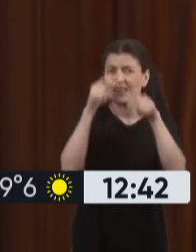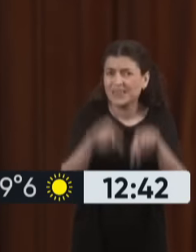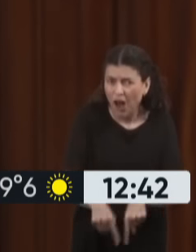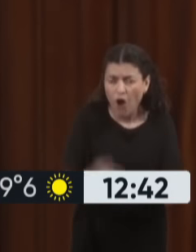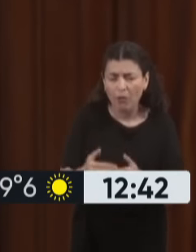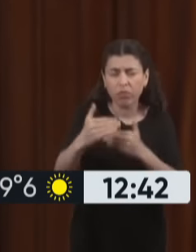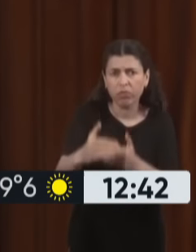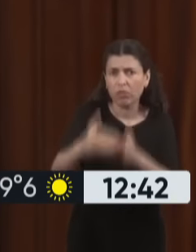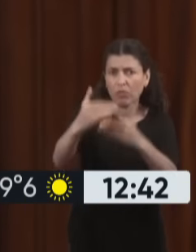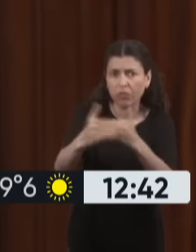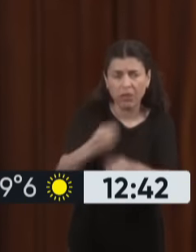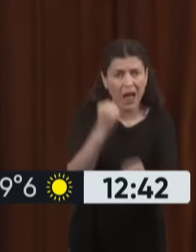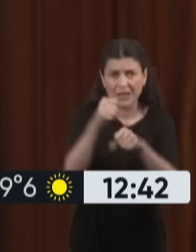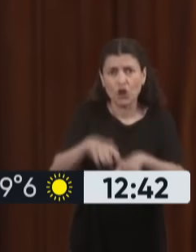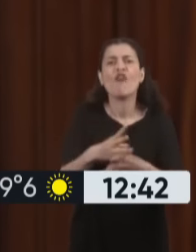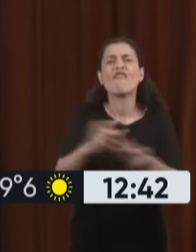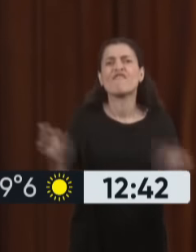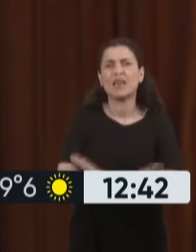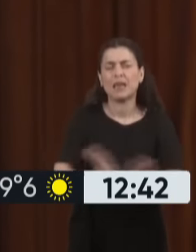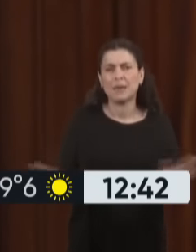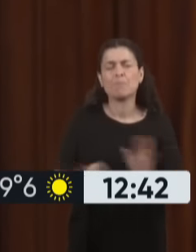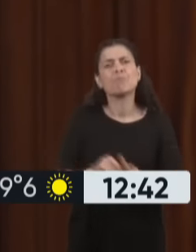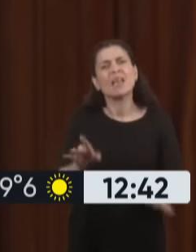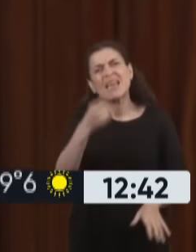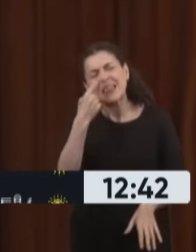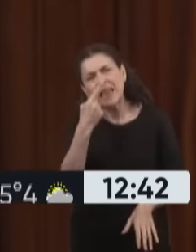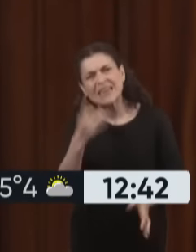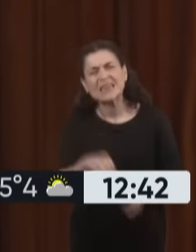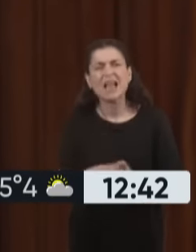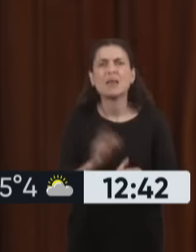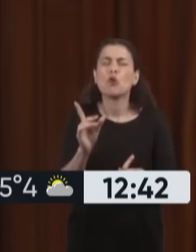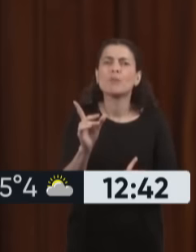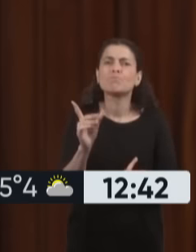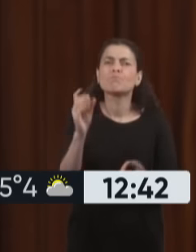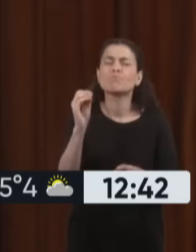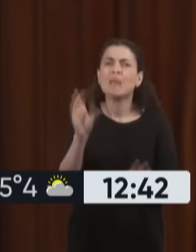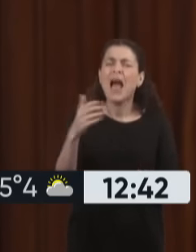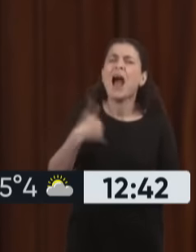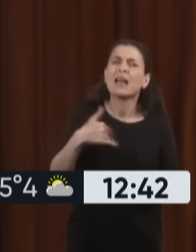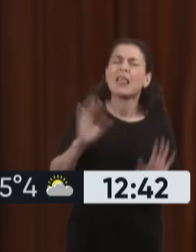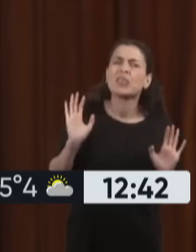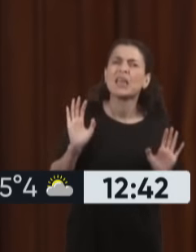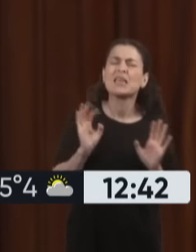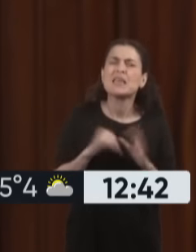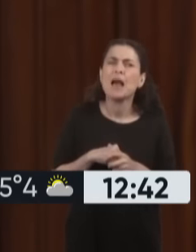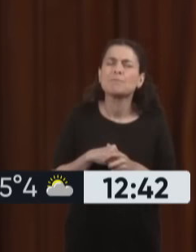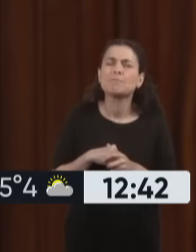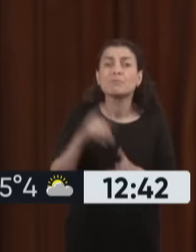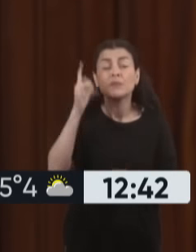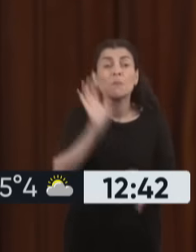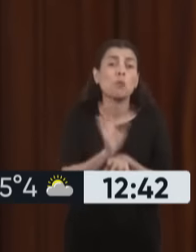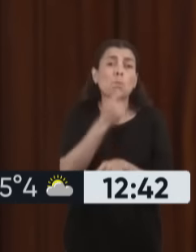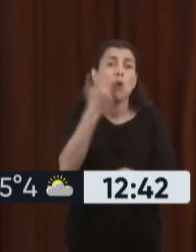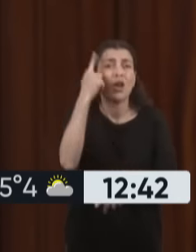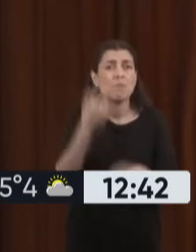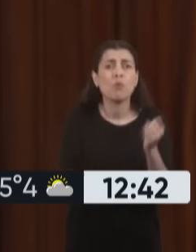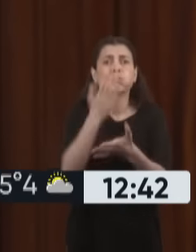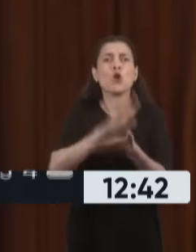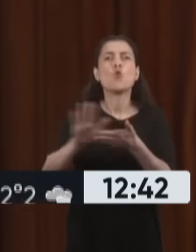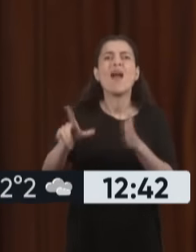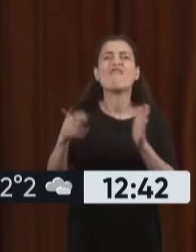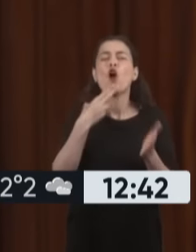sistemáticamente. Es interesante porque muchas veces en la Argentina se han creado impuestos,